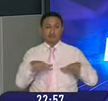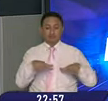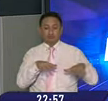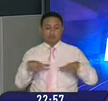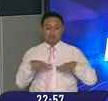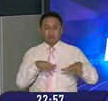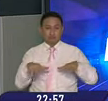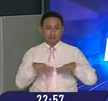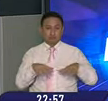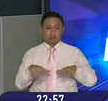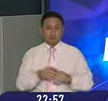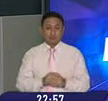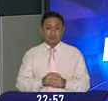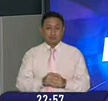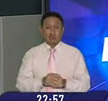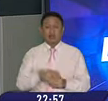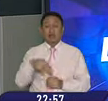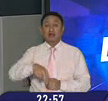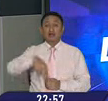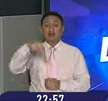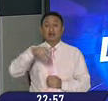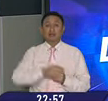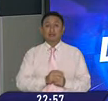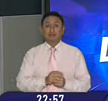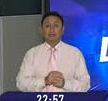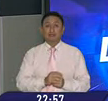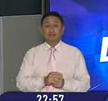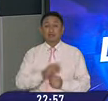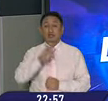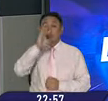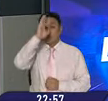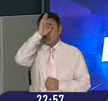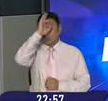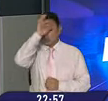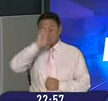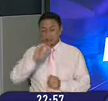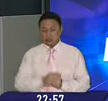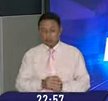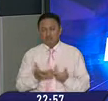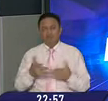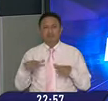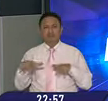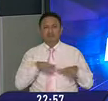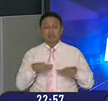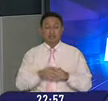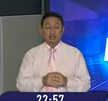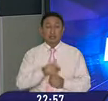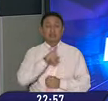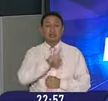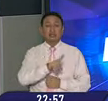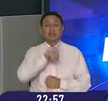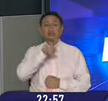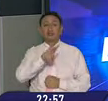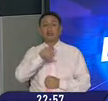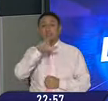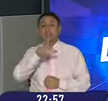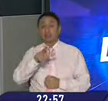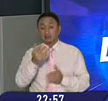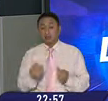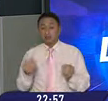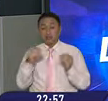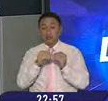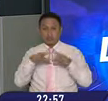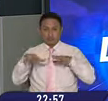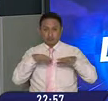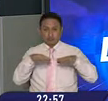magnitud que sacudió la provincia norteña de Dukse, en Turquía. El movimiento generó 123 réplicas de